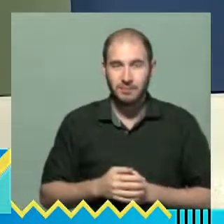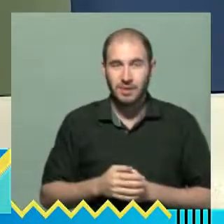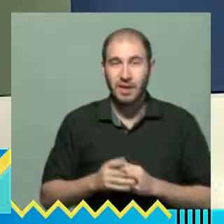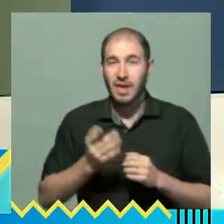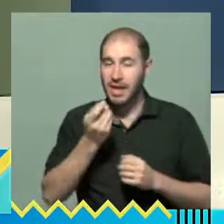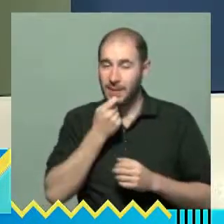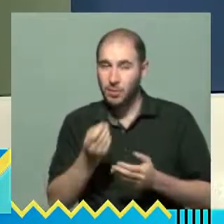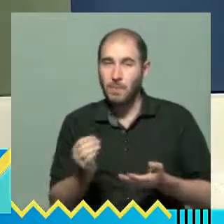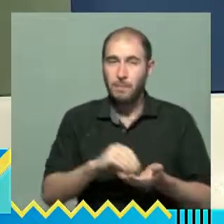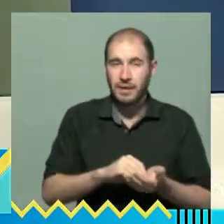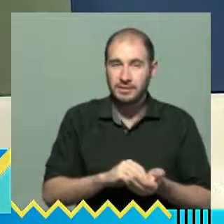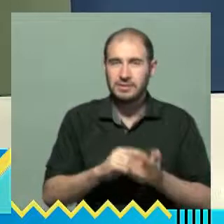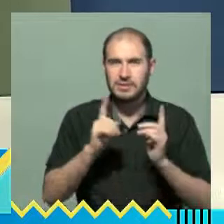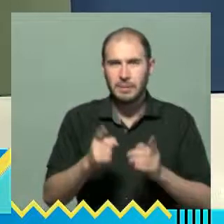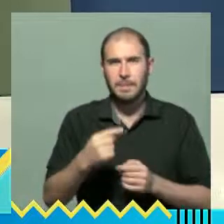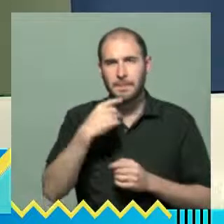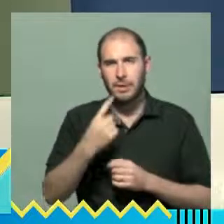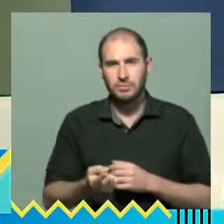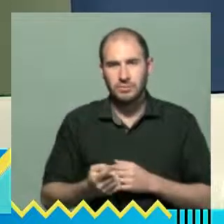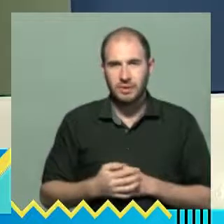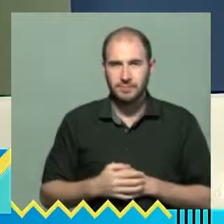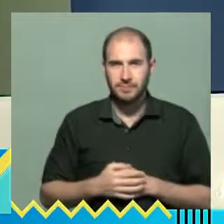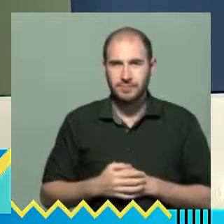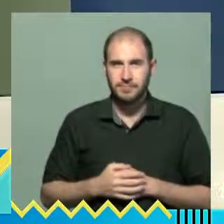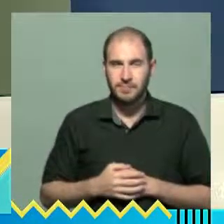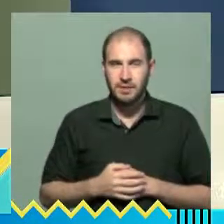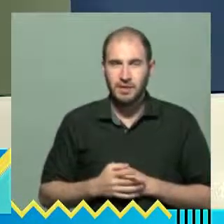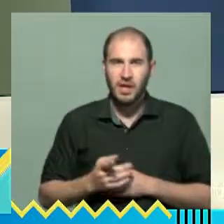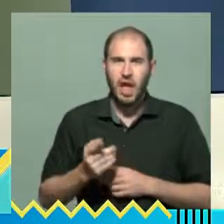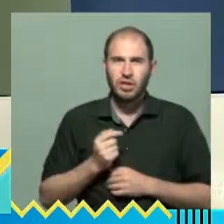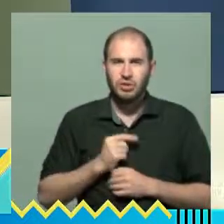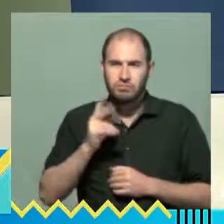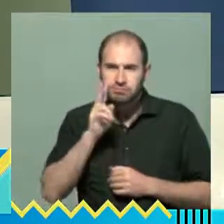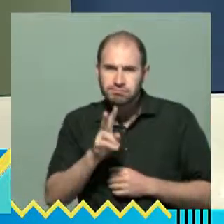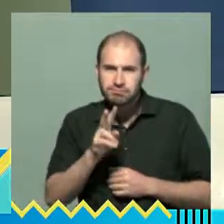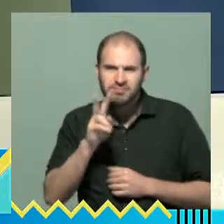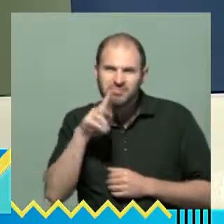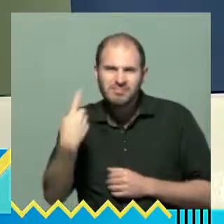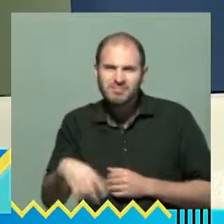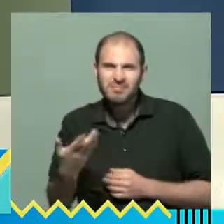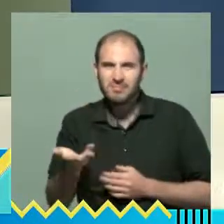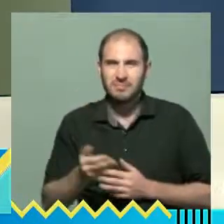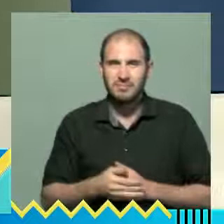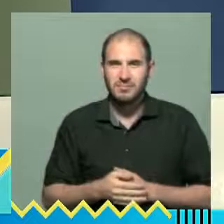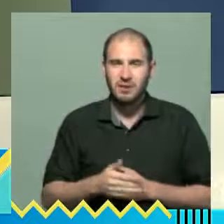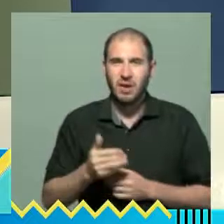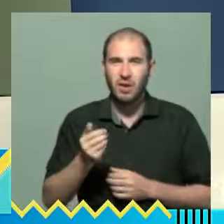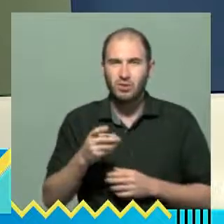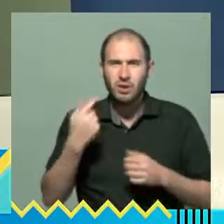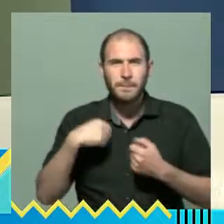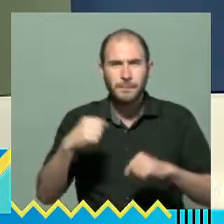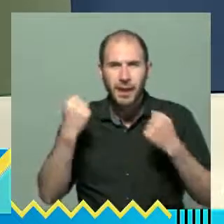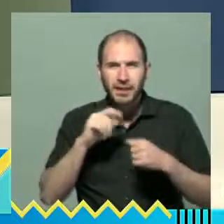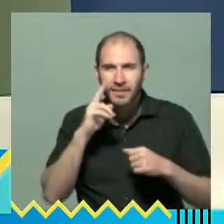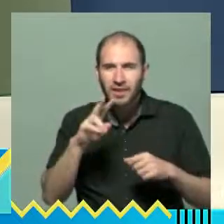de este ejemplo, uno también puede preguntarse ¿qué soy capaz de ver cuando estoy mirando? ¿Cuánto he entrenado para